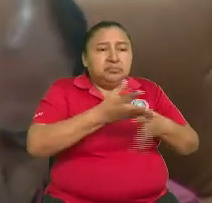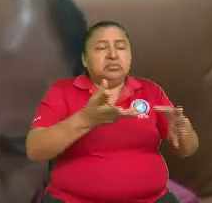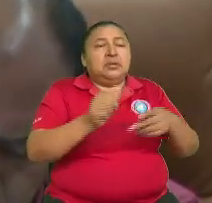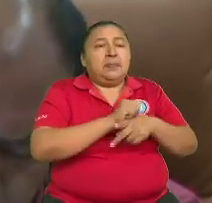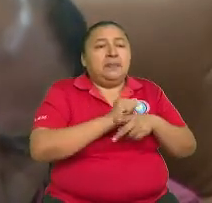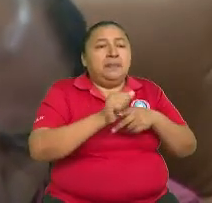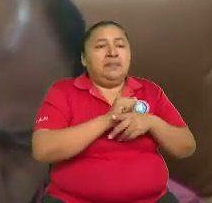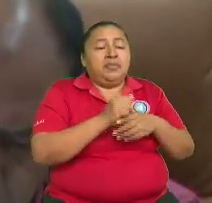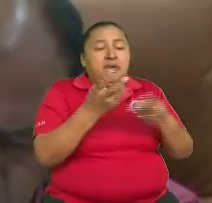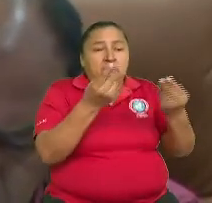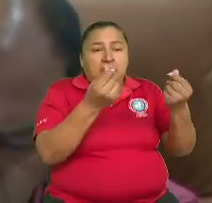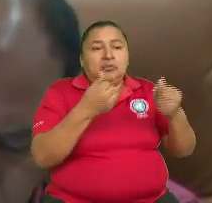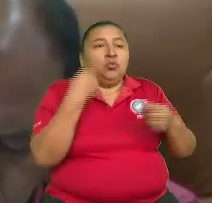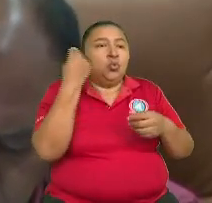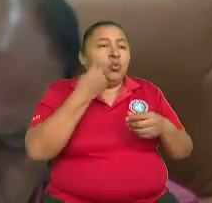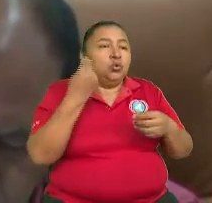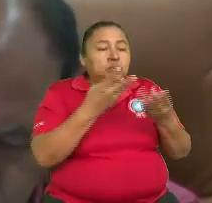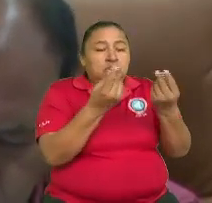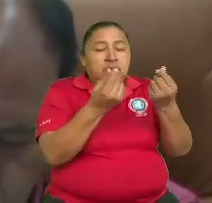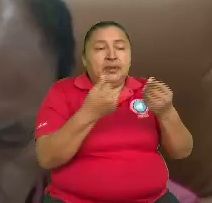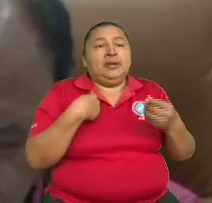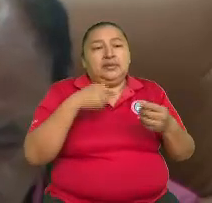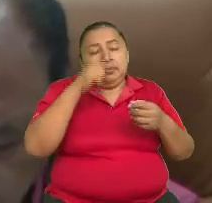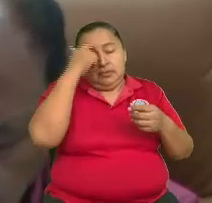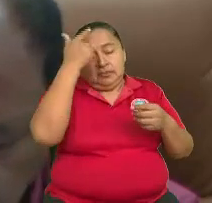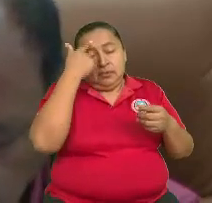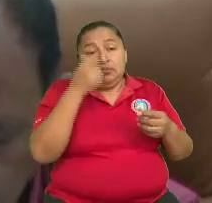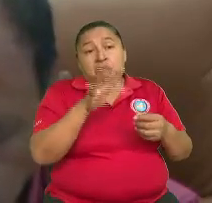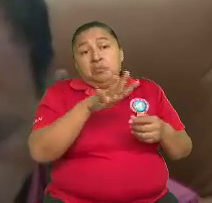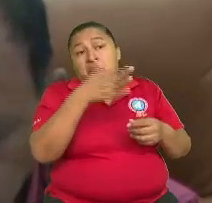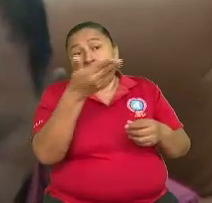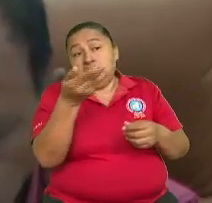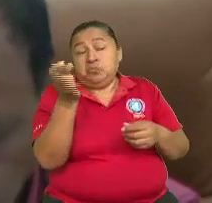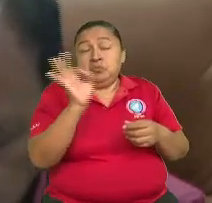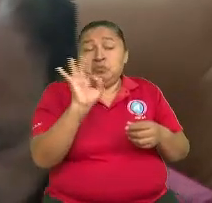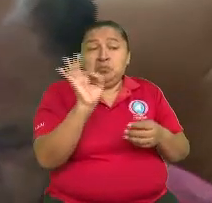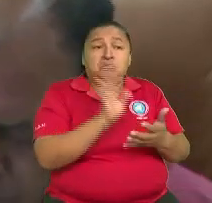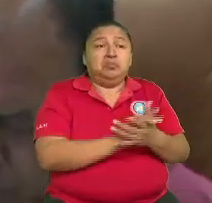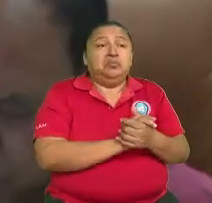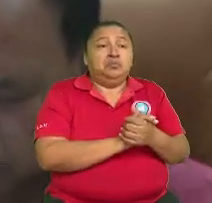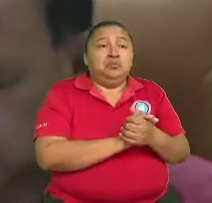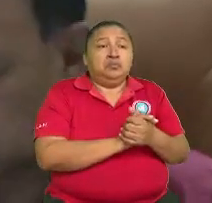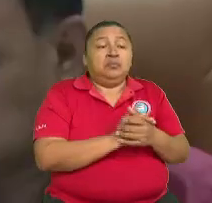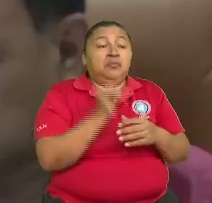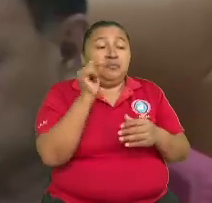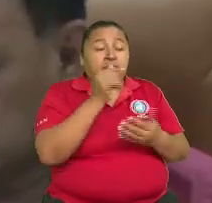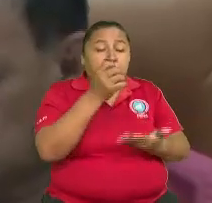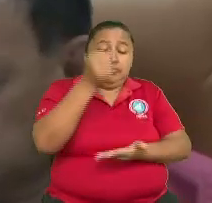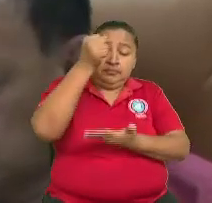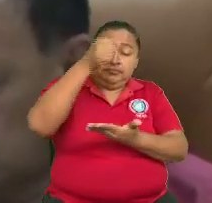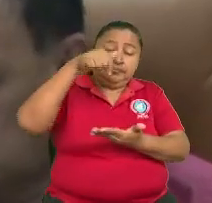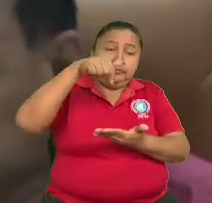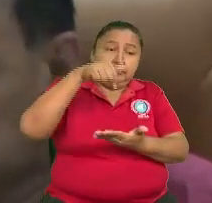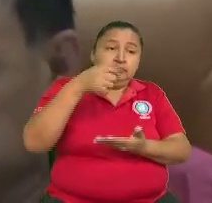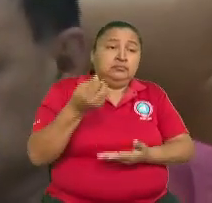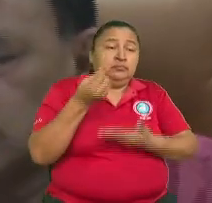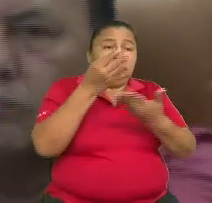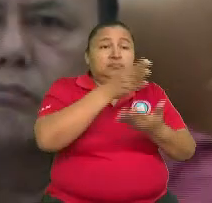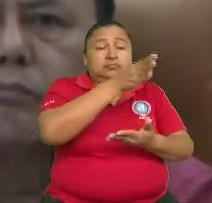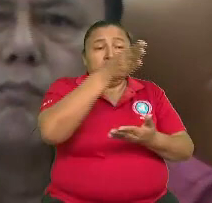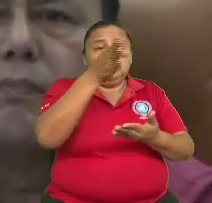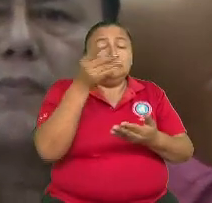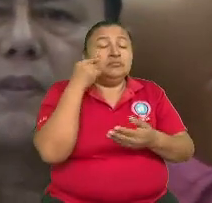de los recursos públicos. Por otro lado, este monto para la gestión